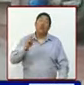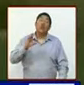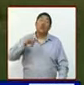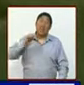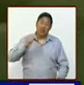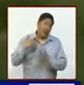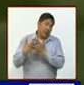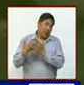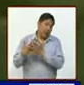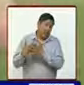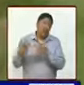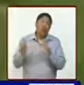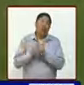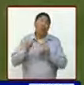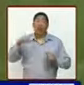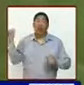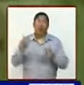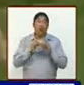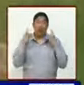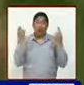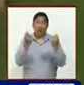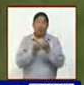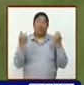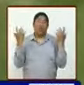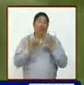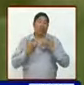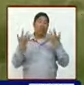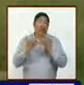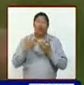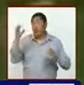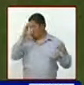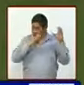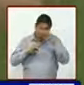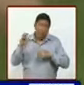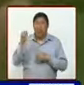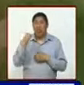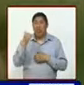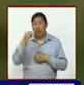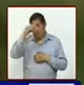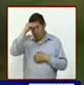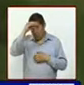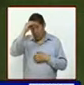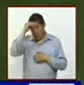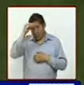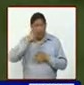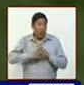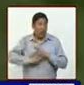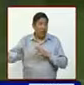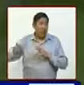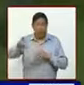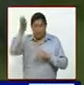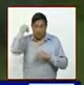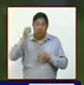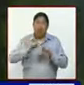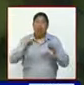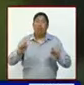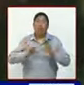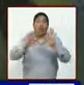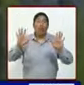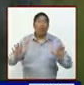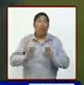Conjuntamente la coordinación de otros departamentos se está procediendo a la búsqueda de 10 reos quienes se fugaron el pasado fin de semana.